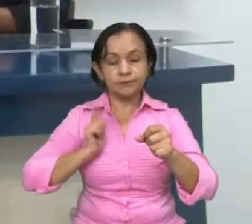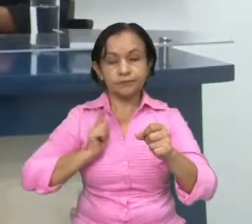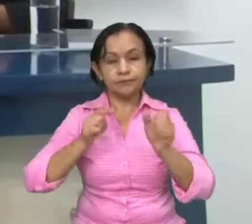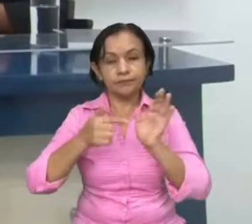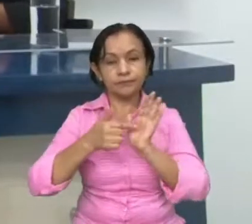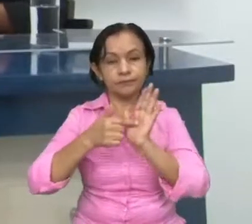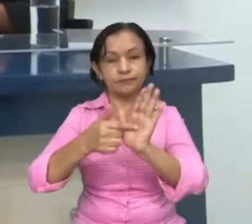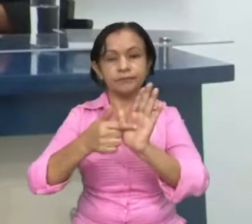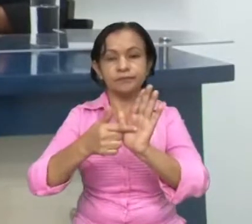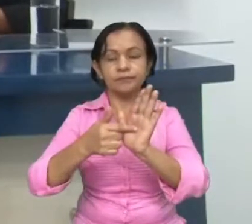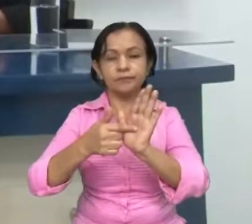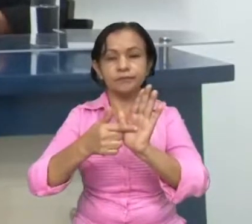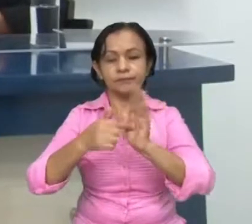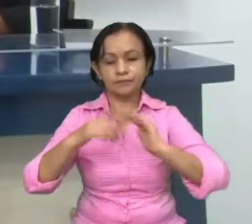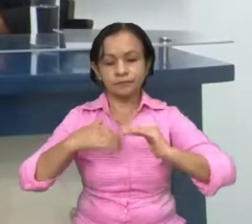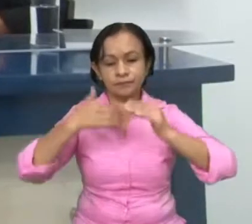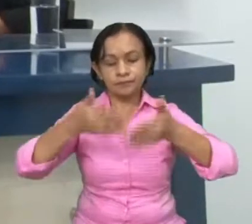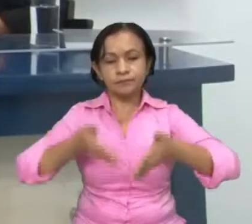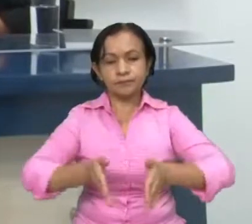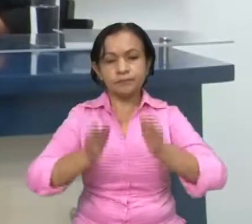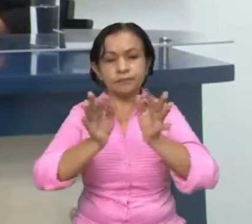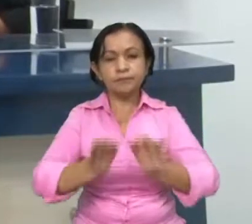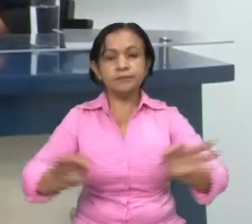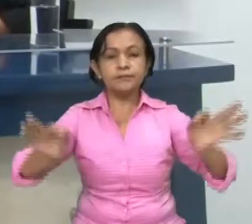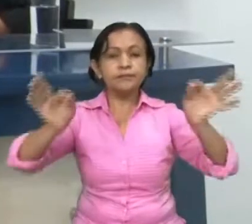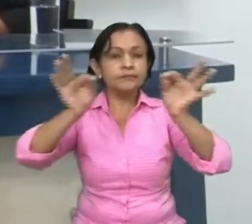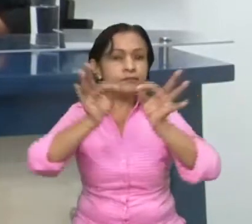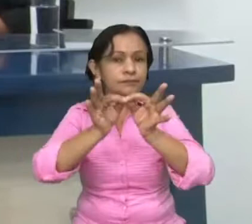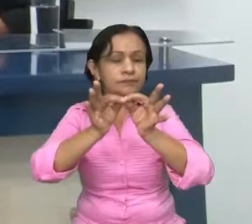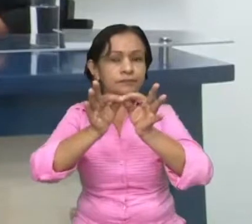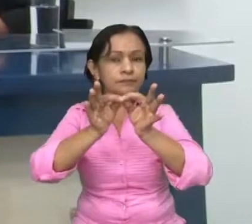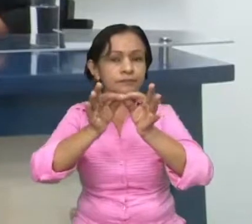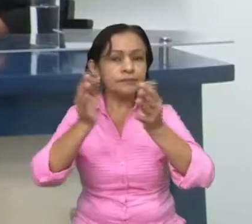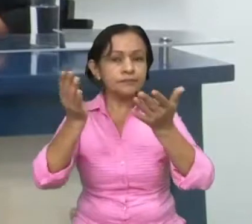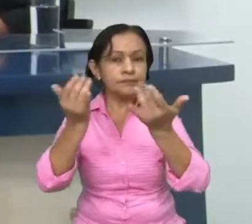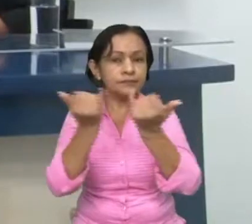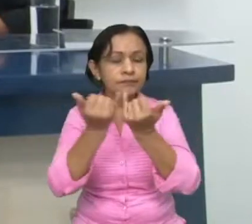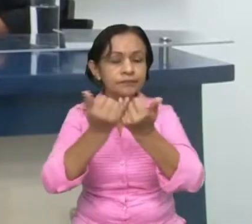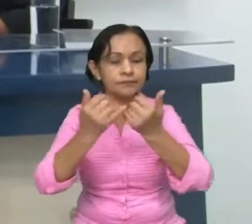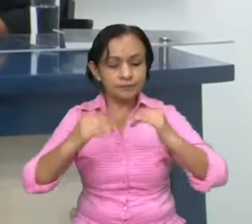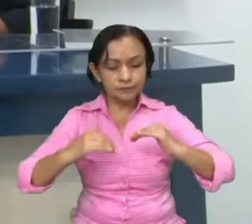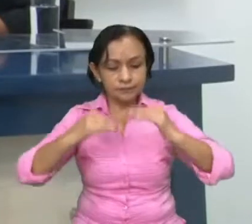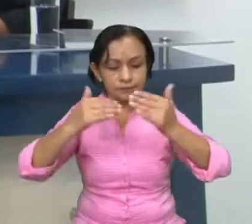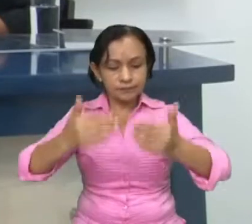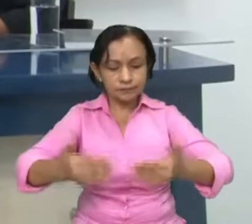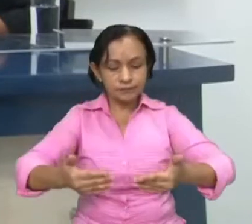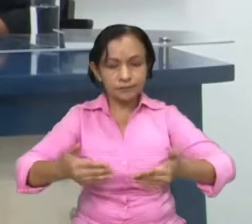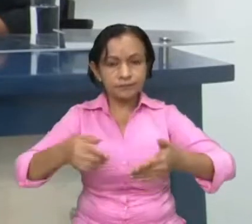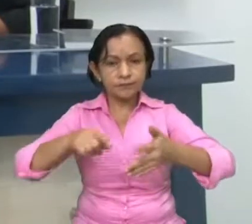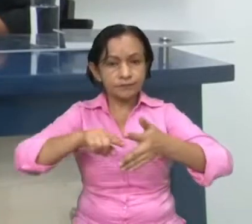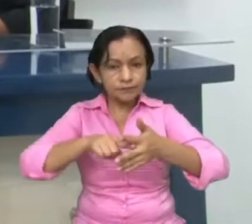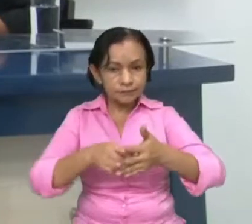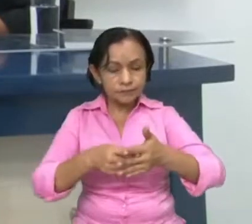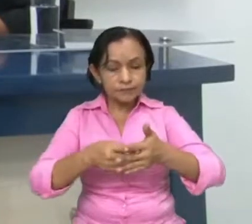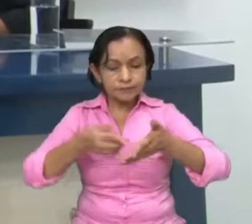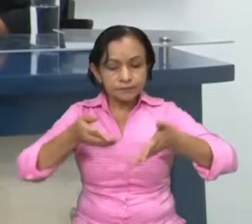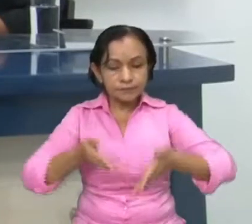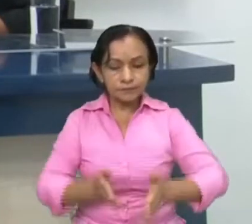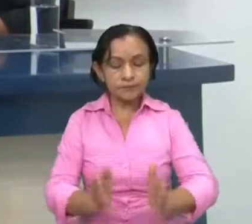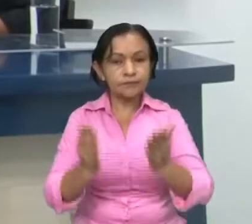la cirugía fetal? Sí, lo más importante en el contexto de la cirugía es el proceso de diagnóstico